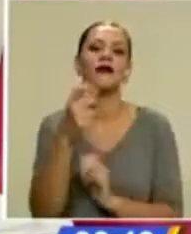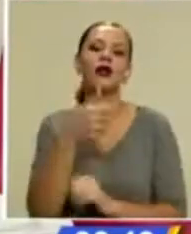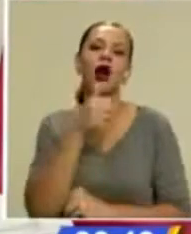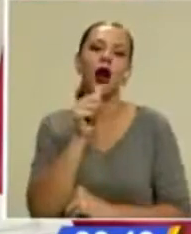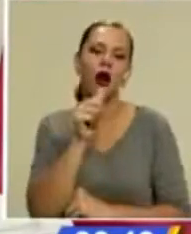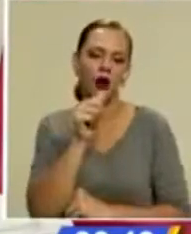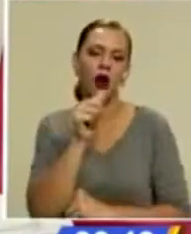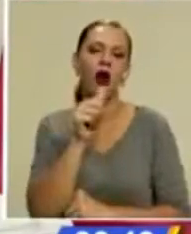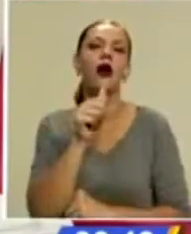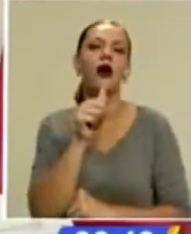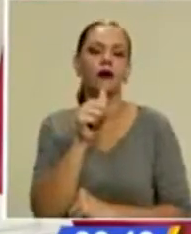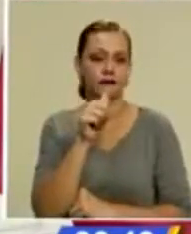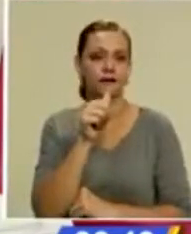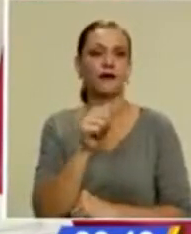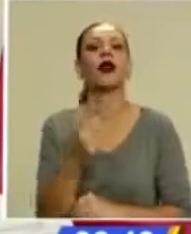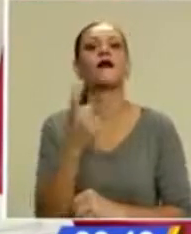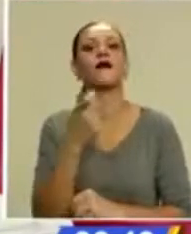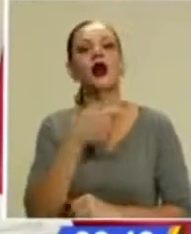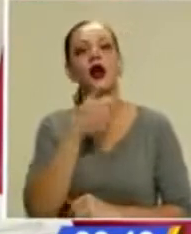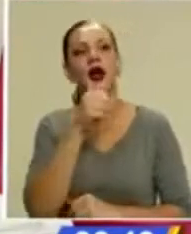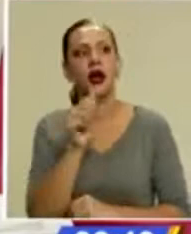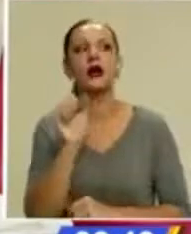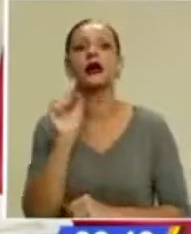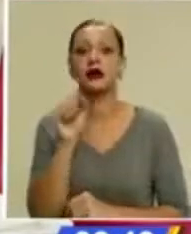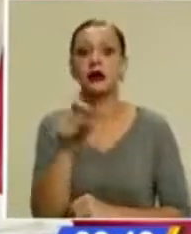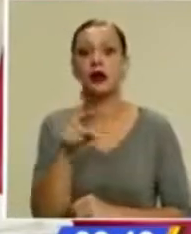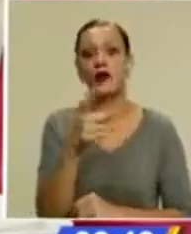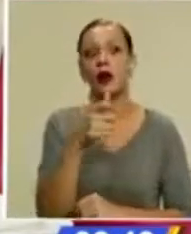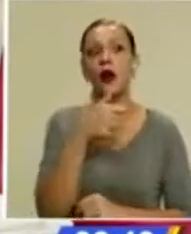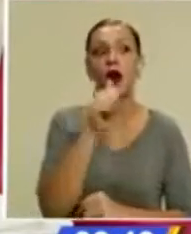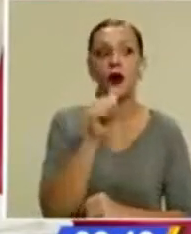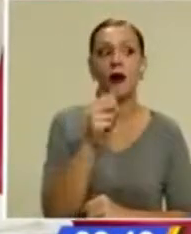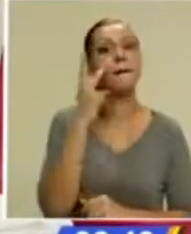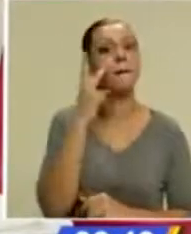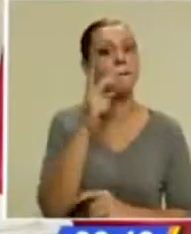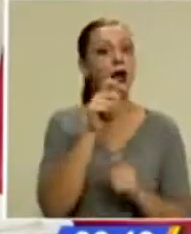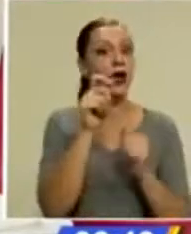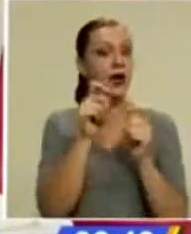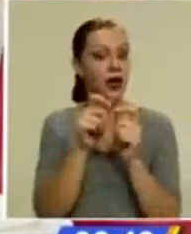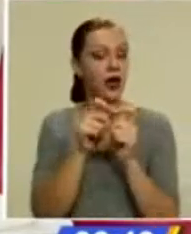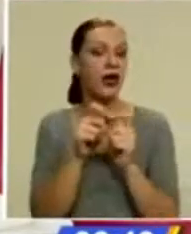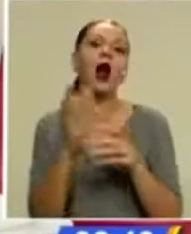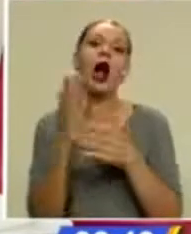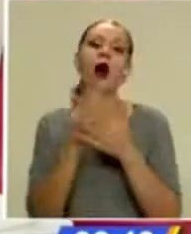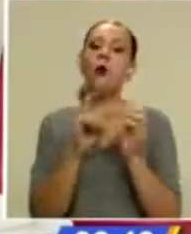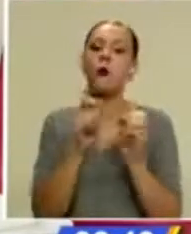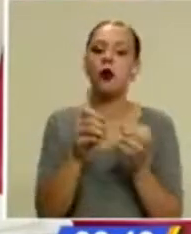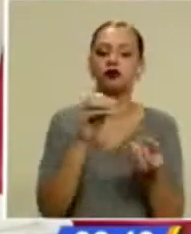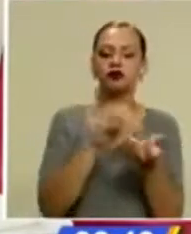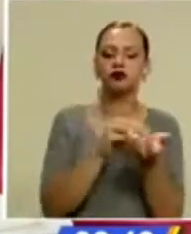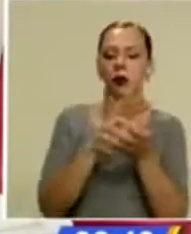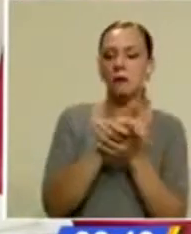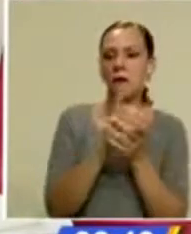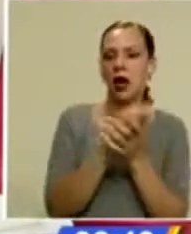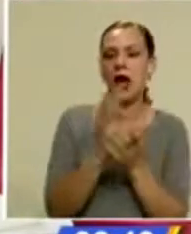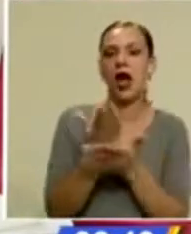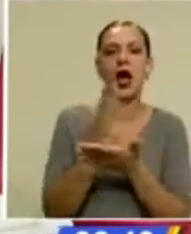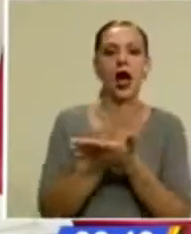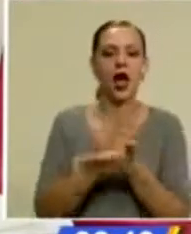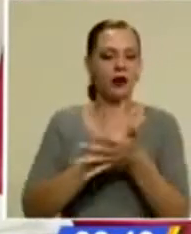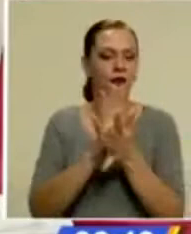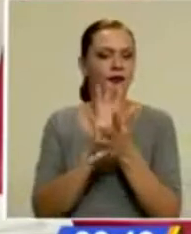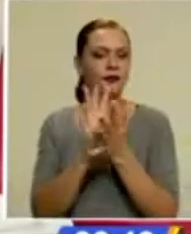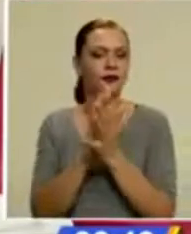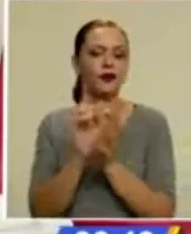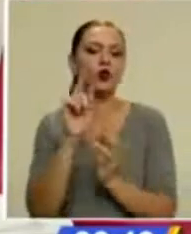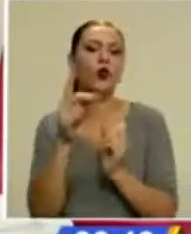agua. Le faltó agua, sí, eso le faltó agua. Ve qué detalle. Ajá. Uno le puede echar a la masa antes de formar la